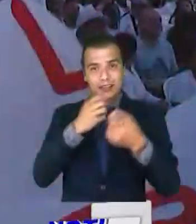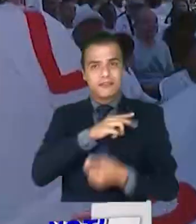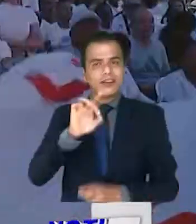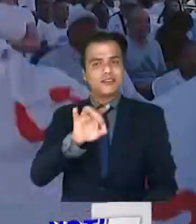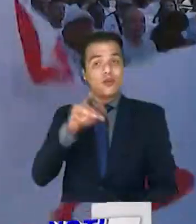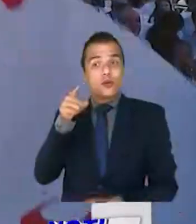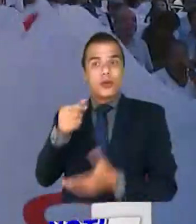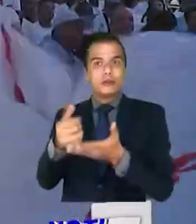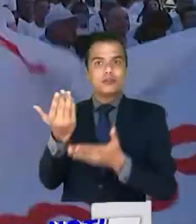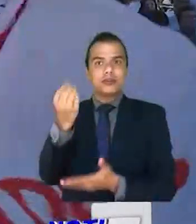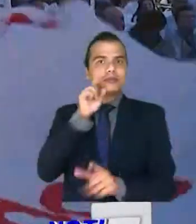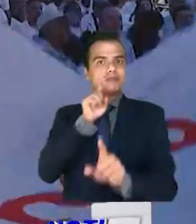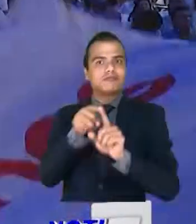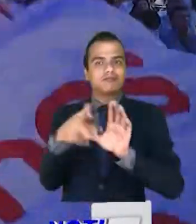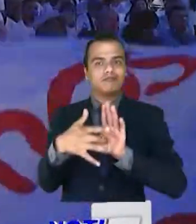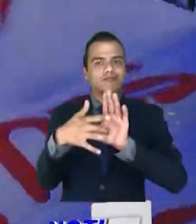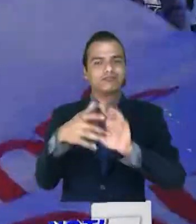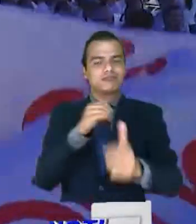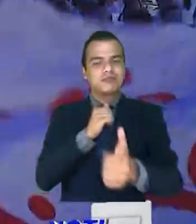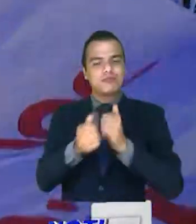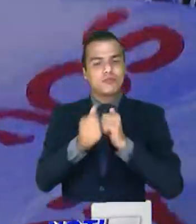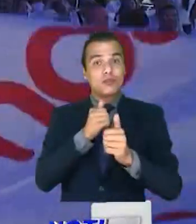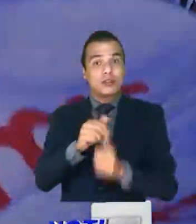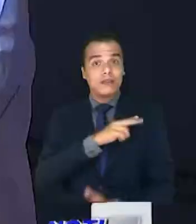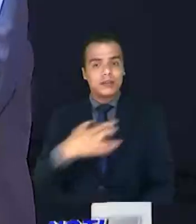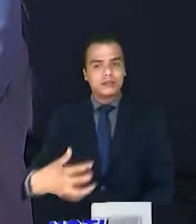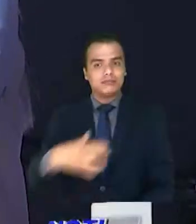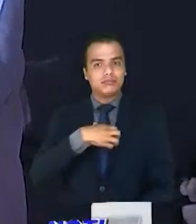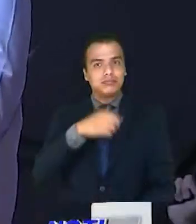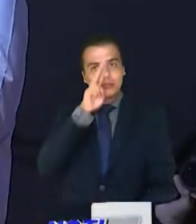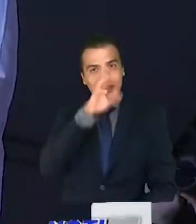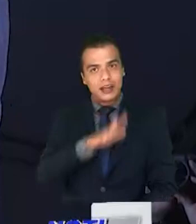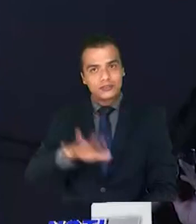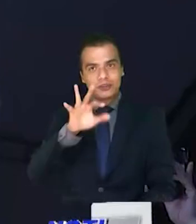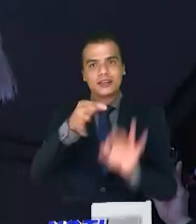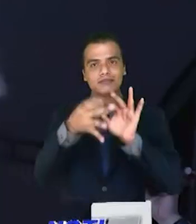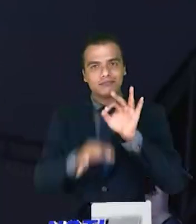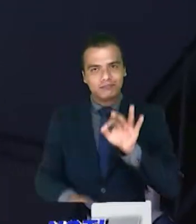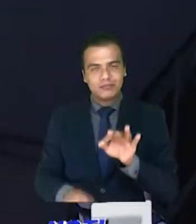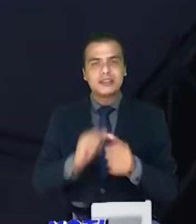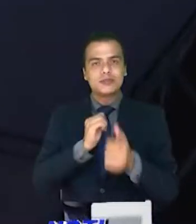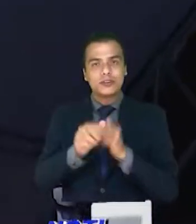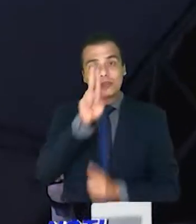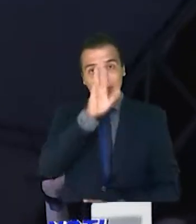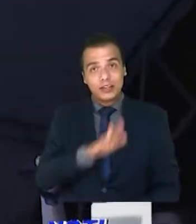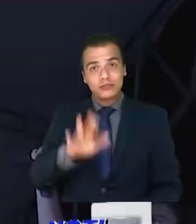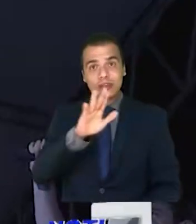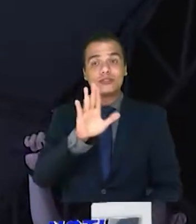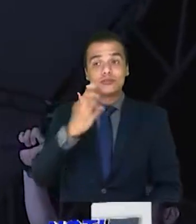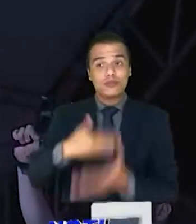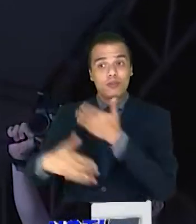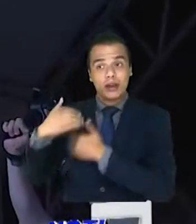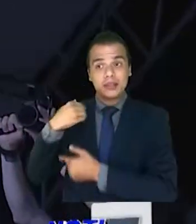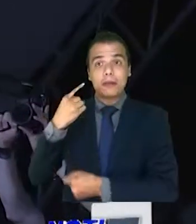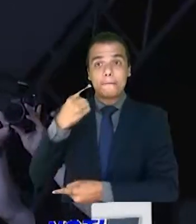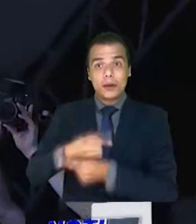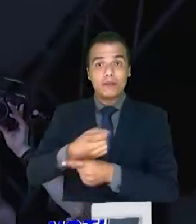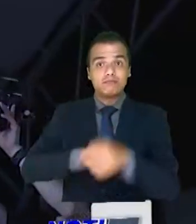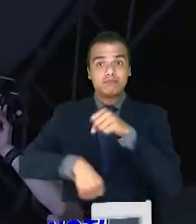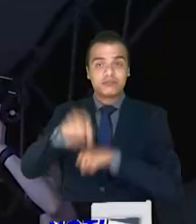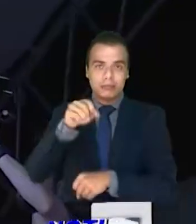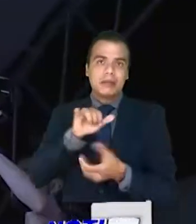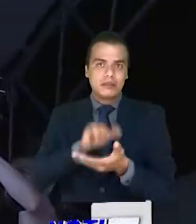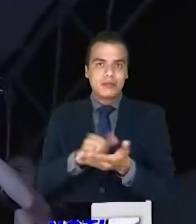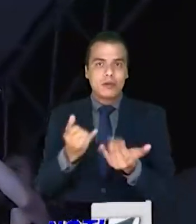del departamento y con la que, entre otros logros, se consiguió el campeonato de los Juegos Nacionales y Paranacionales en 2019. Asegura que en